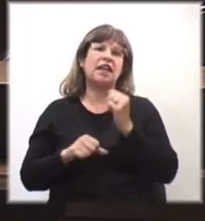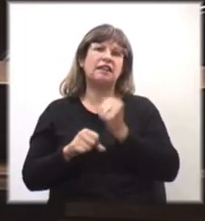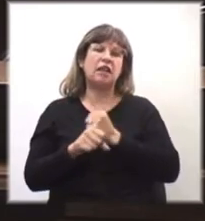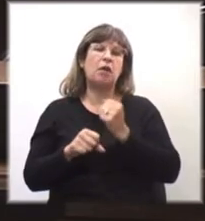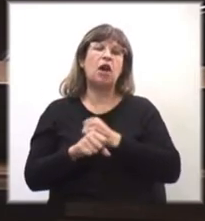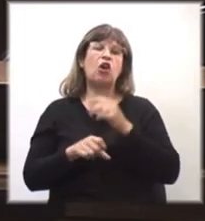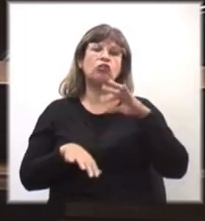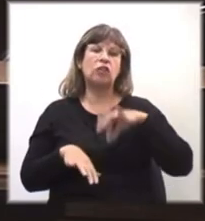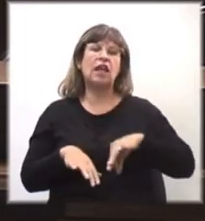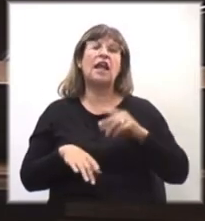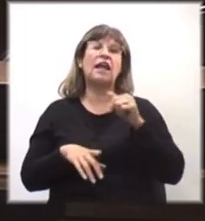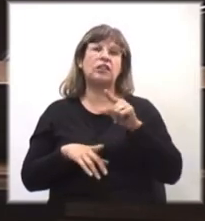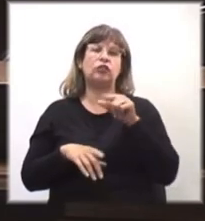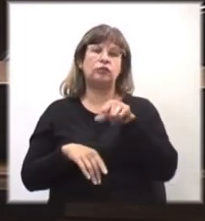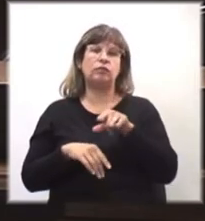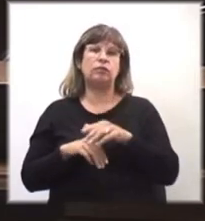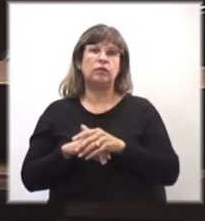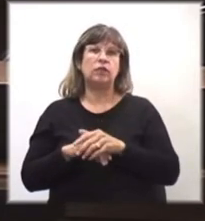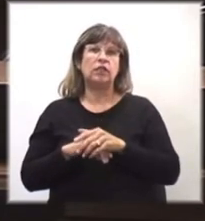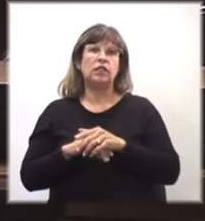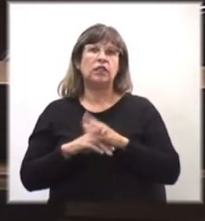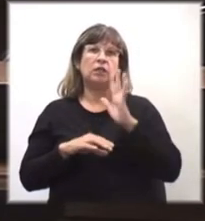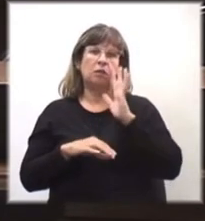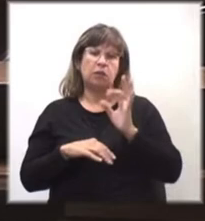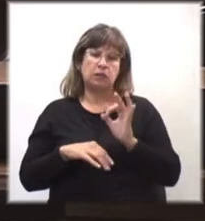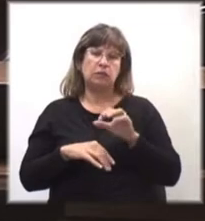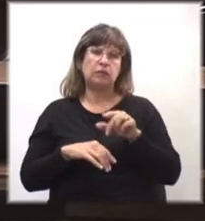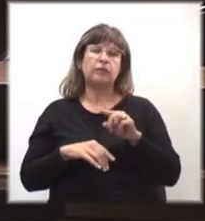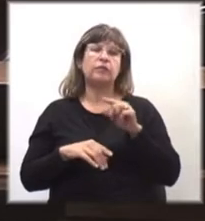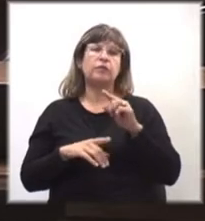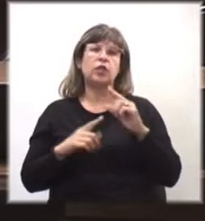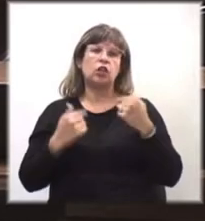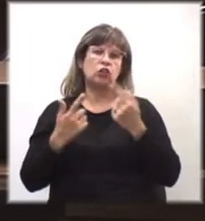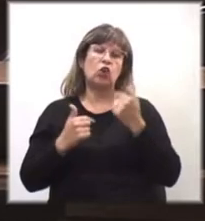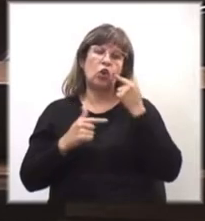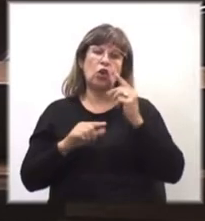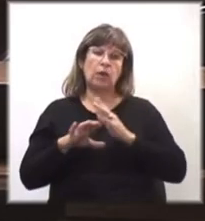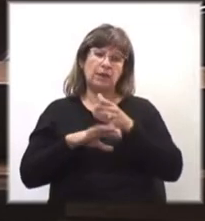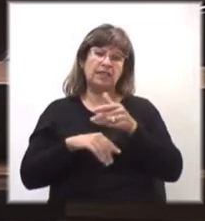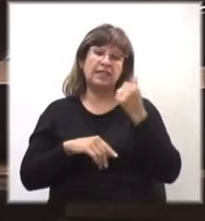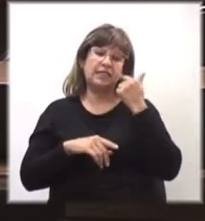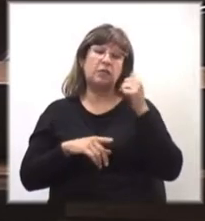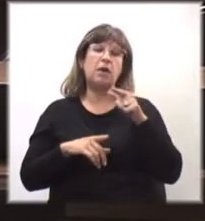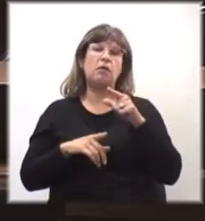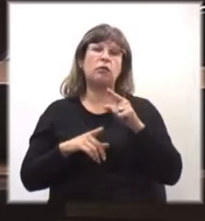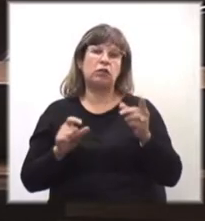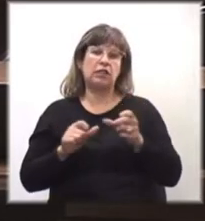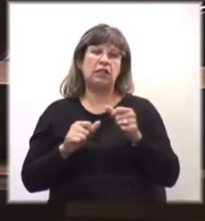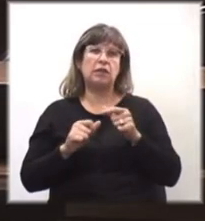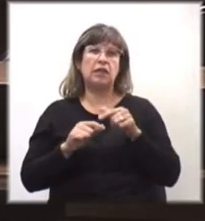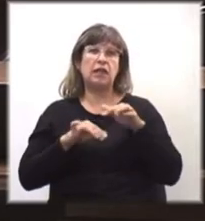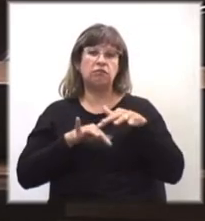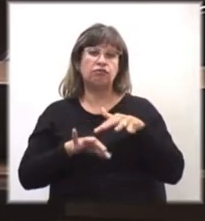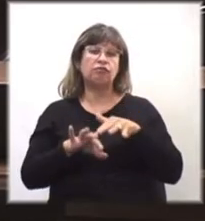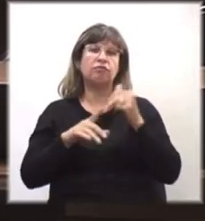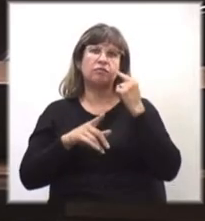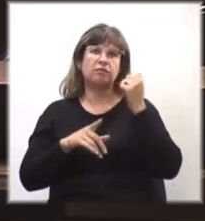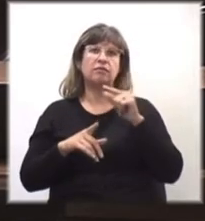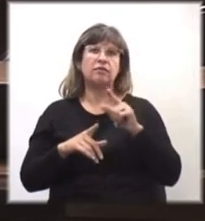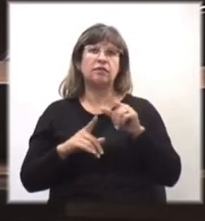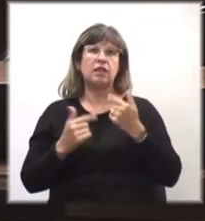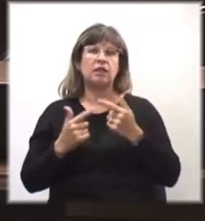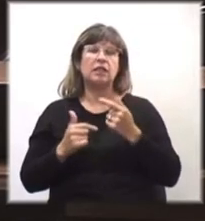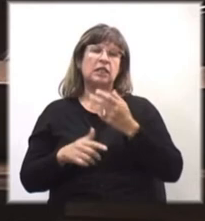y amnistía. Yo creo que ese día todos los que participamos en esa actividad salimos pletóricos, pero